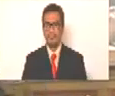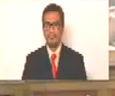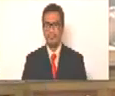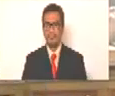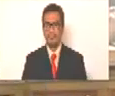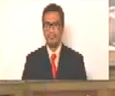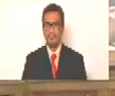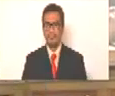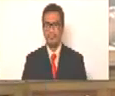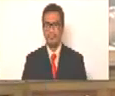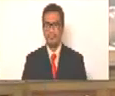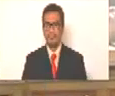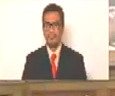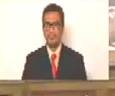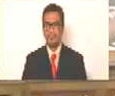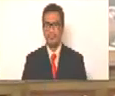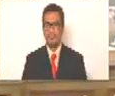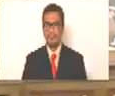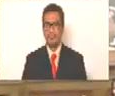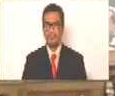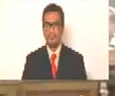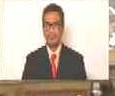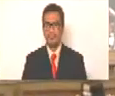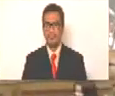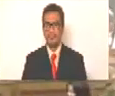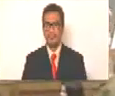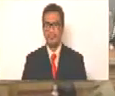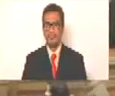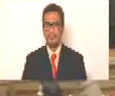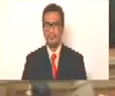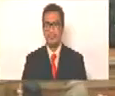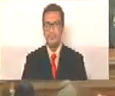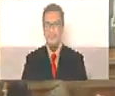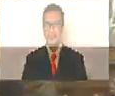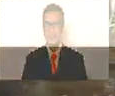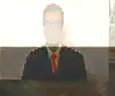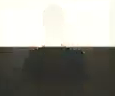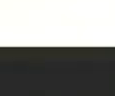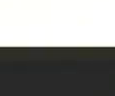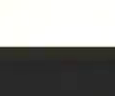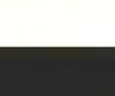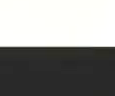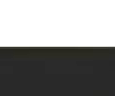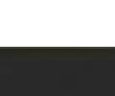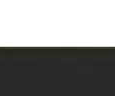Thank you.